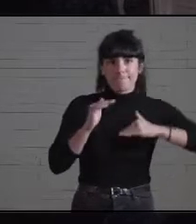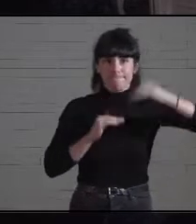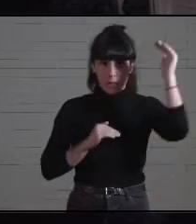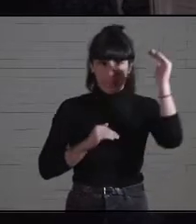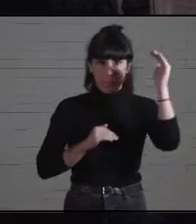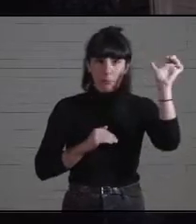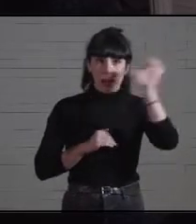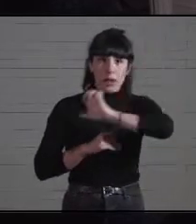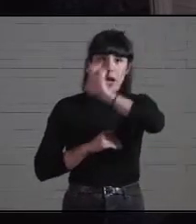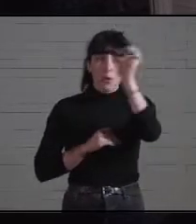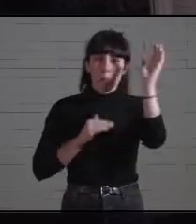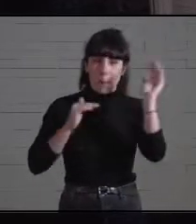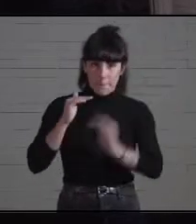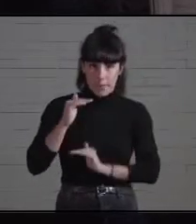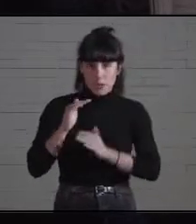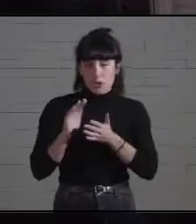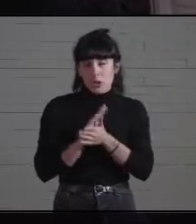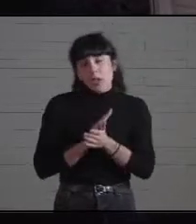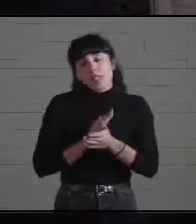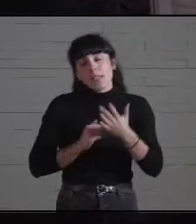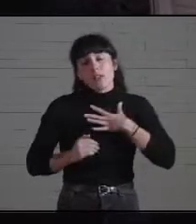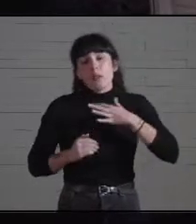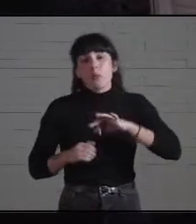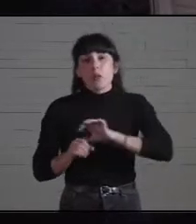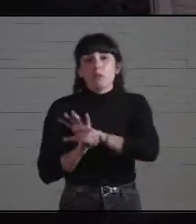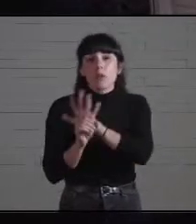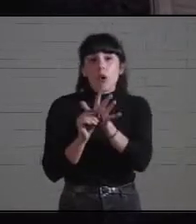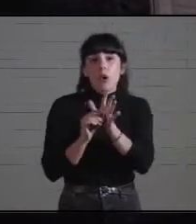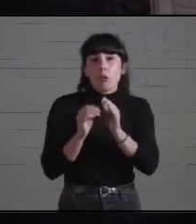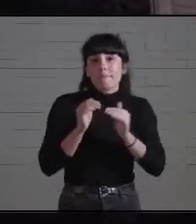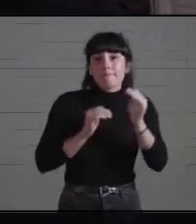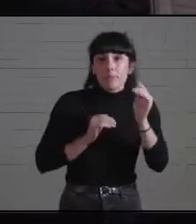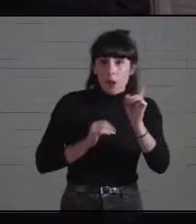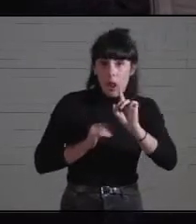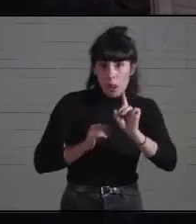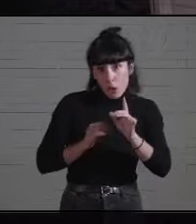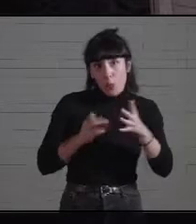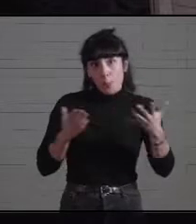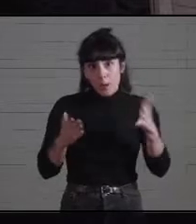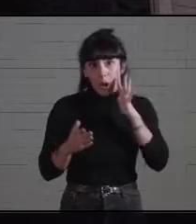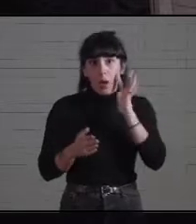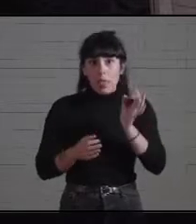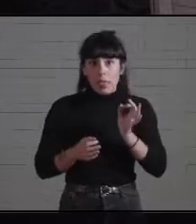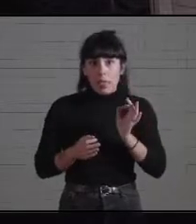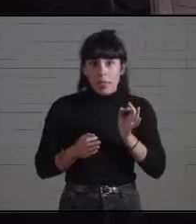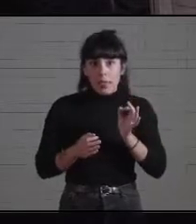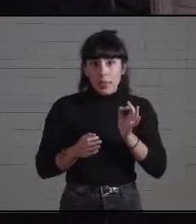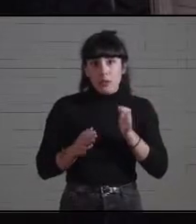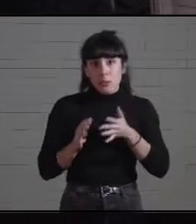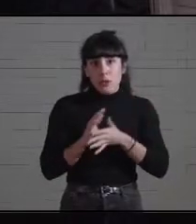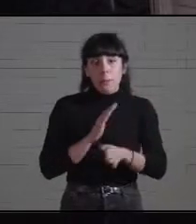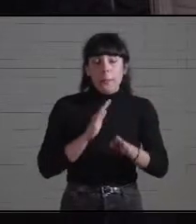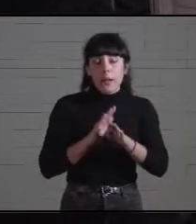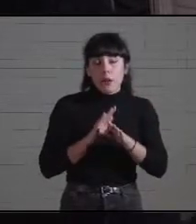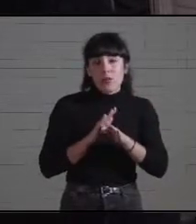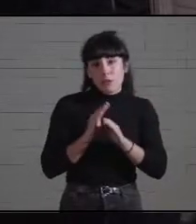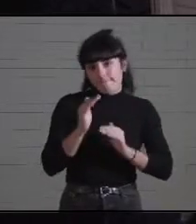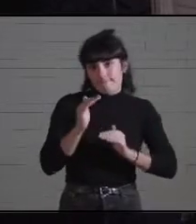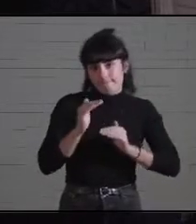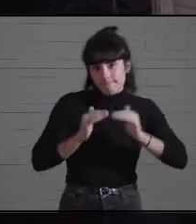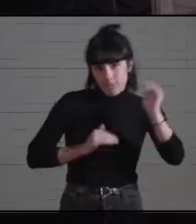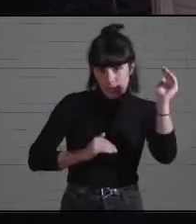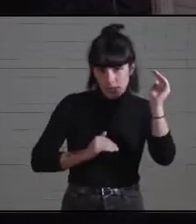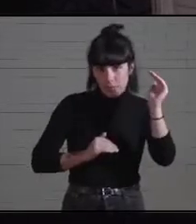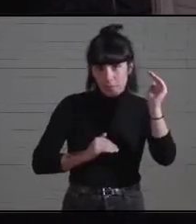agravado tanto por la pandemia, bien es cierto, pero todavía están bastante altas,